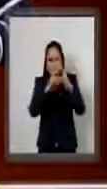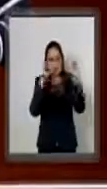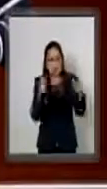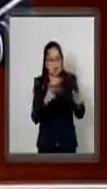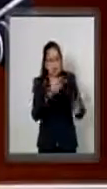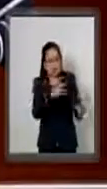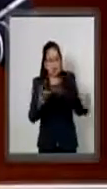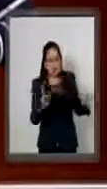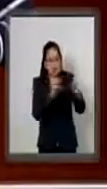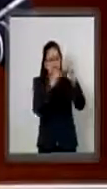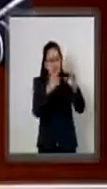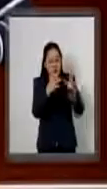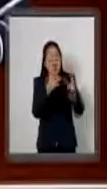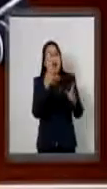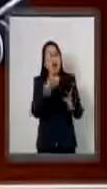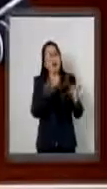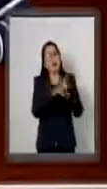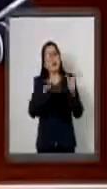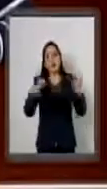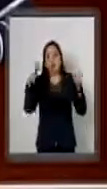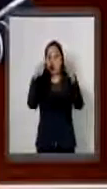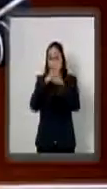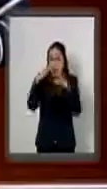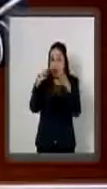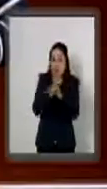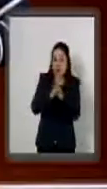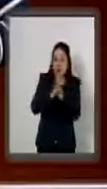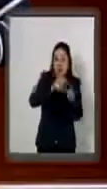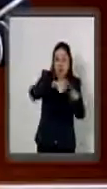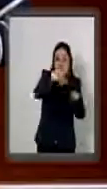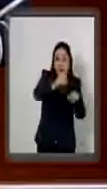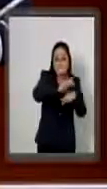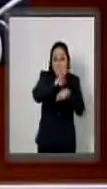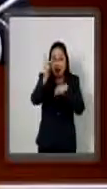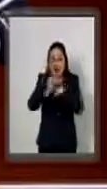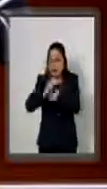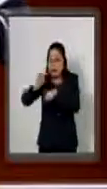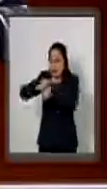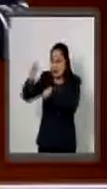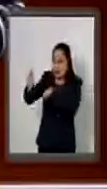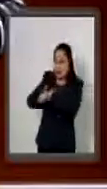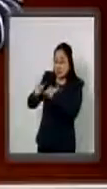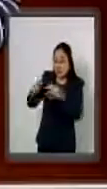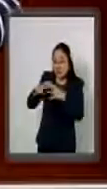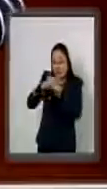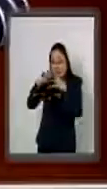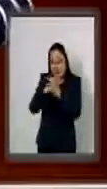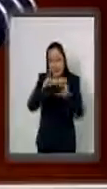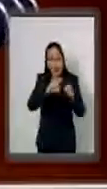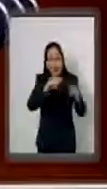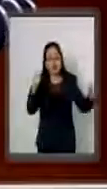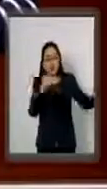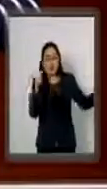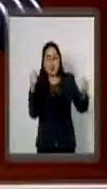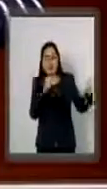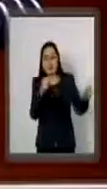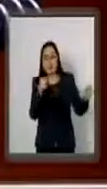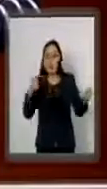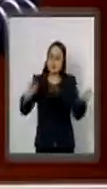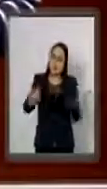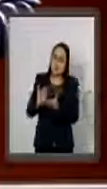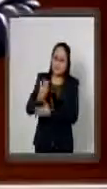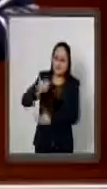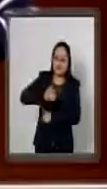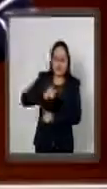caso de la guerra entre Estados o interna. Nuestra Constitución de